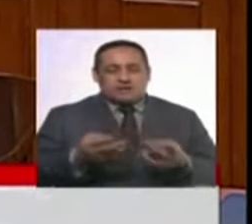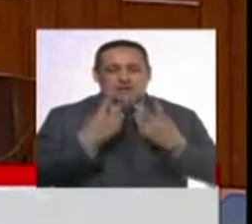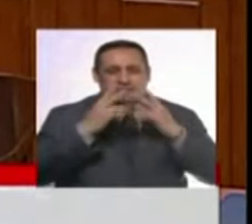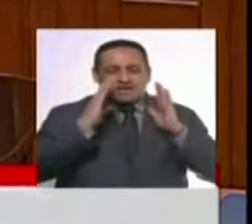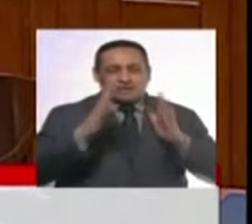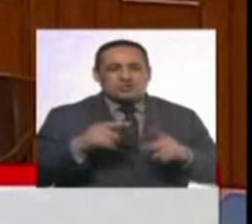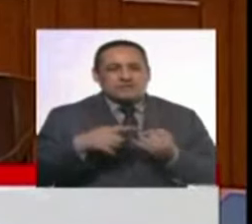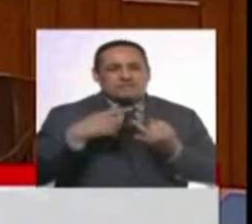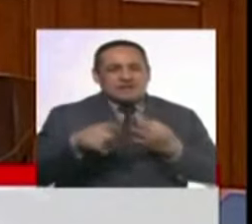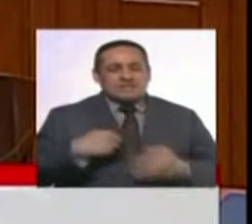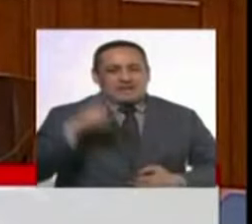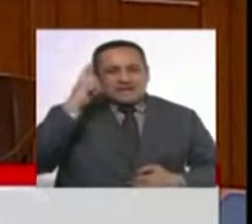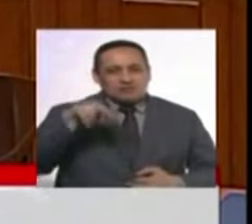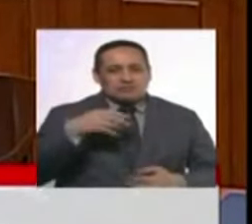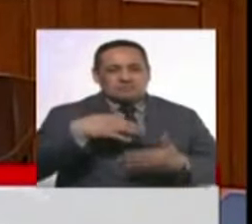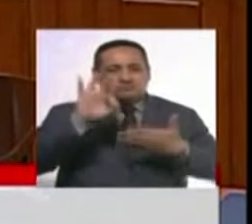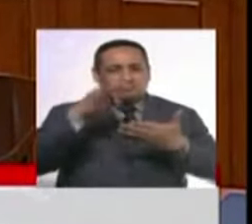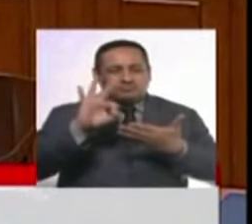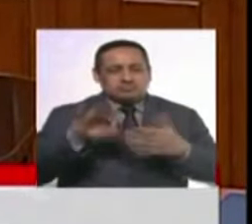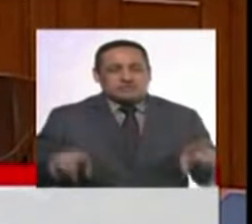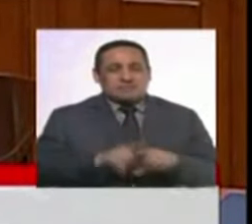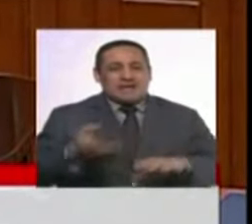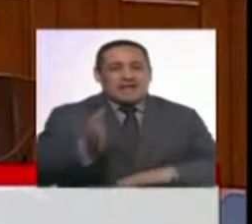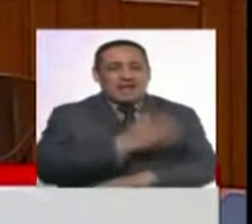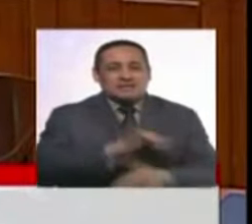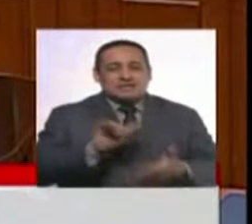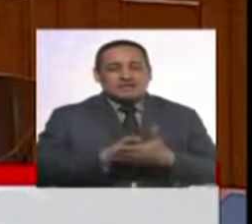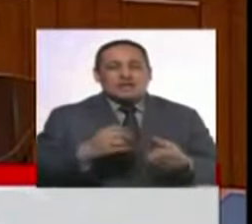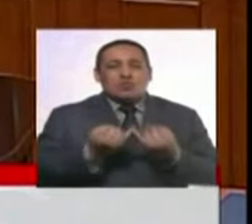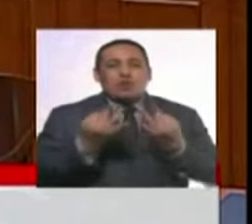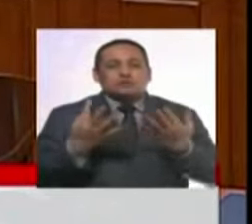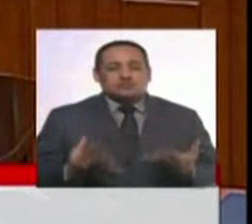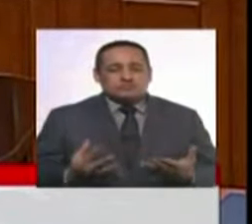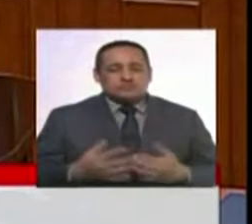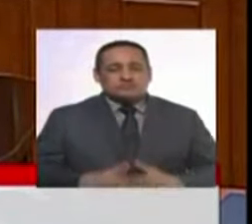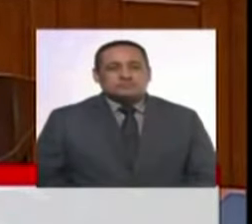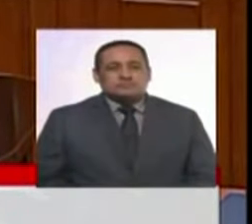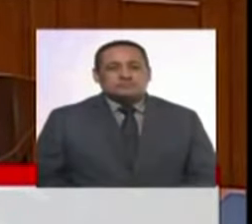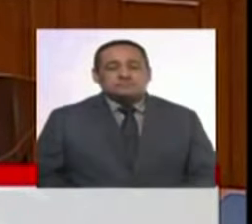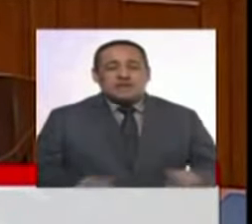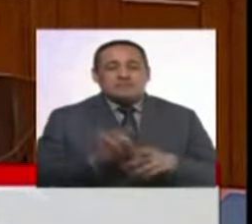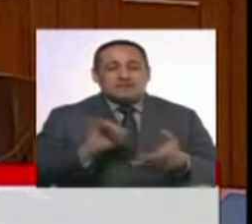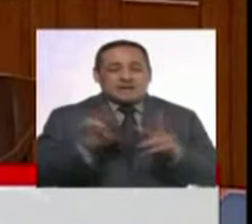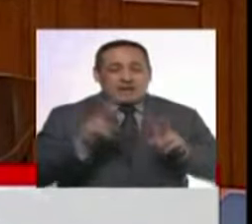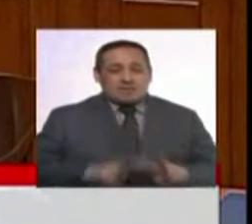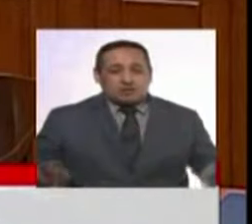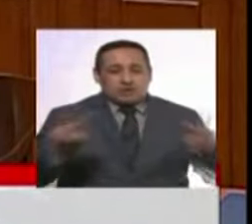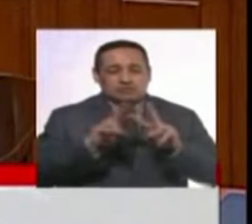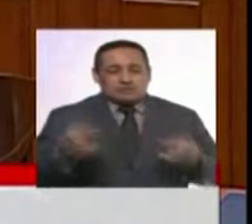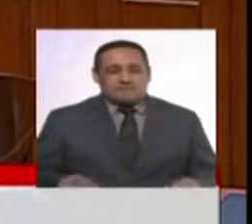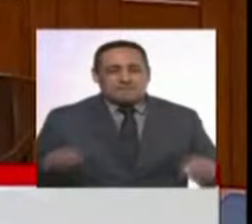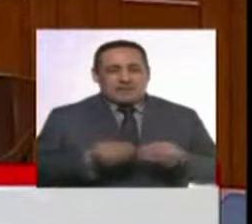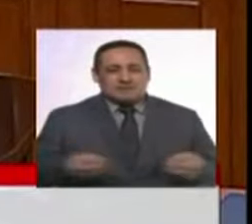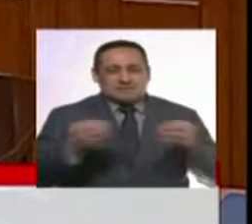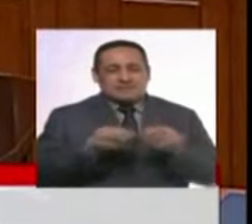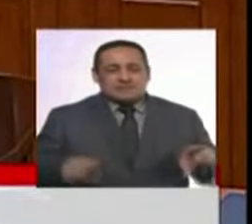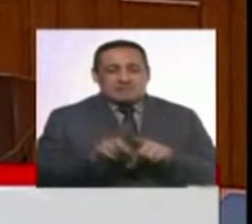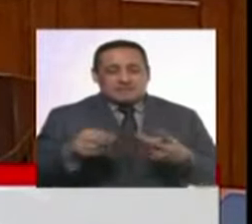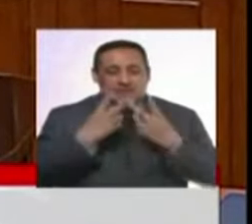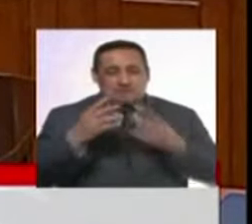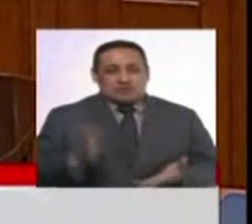a razones de orden cualitativo antes que cuantitativo ya que la valoración del aumento o agravamiento